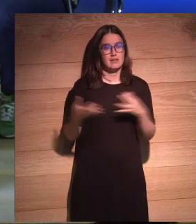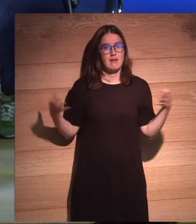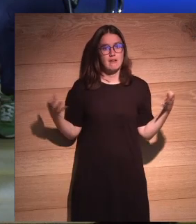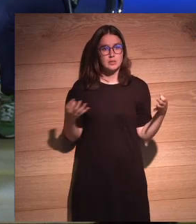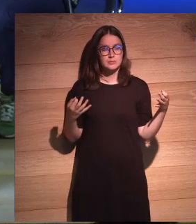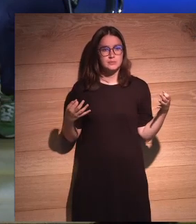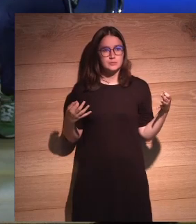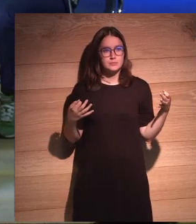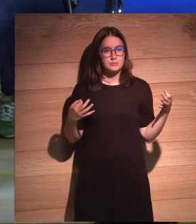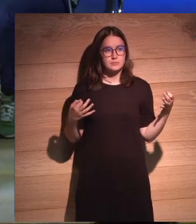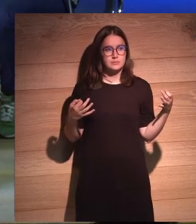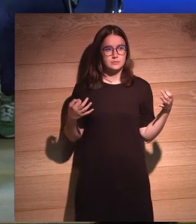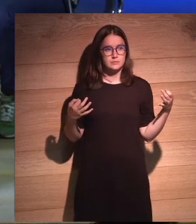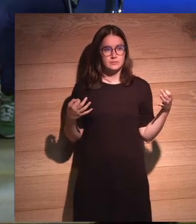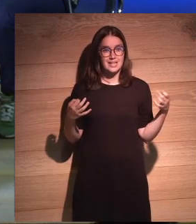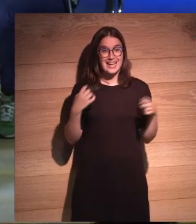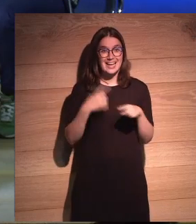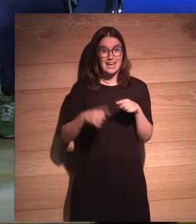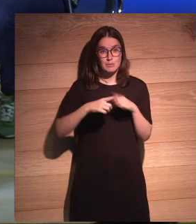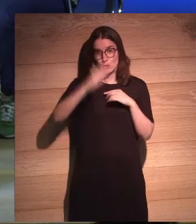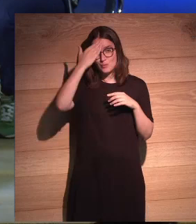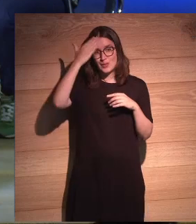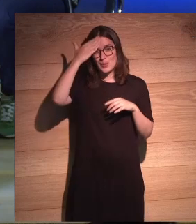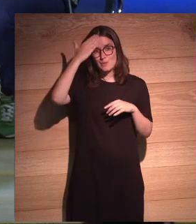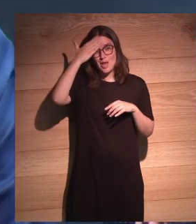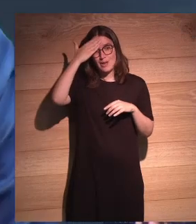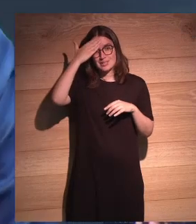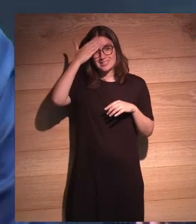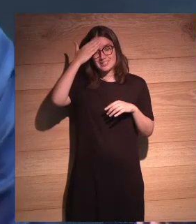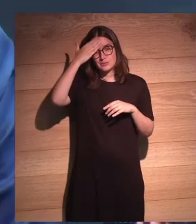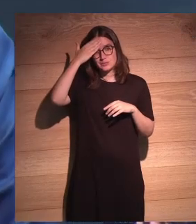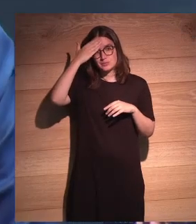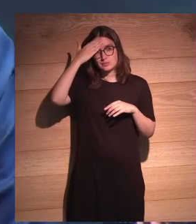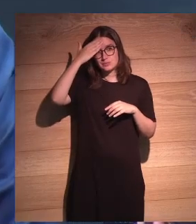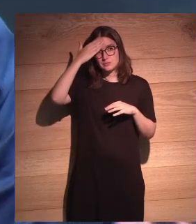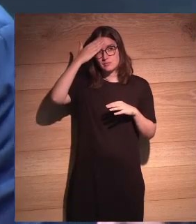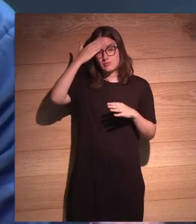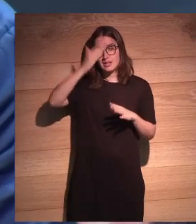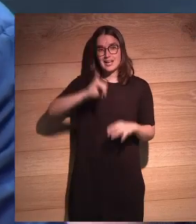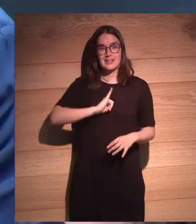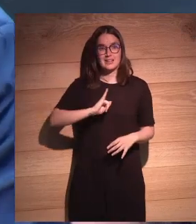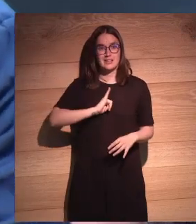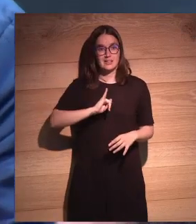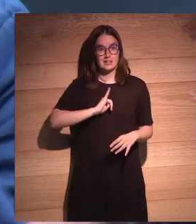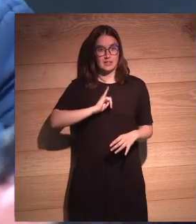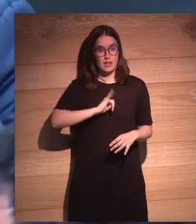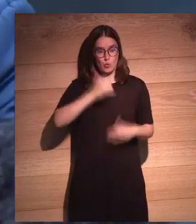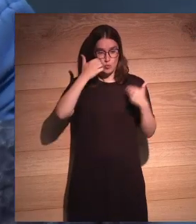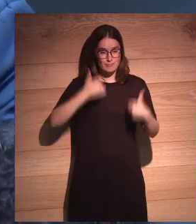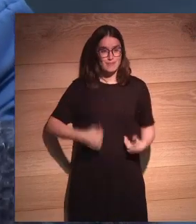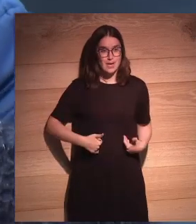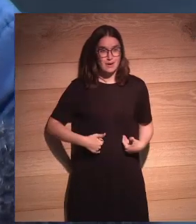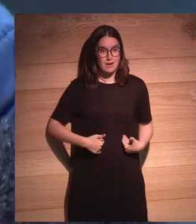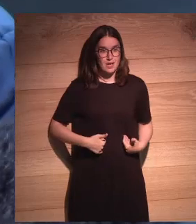creo que elementos centrales de la identidad cognitiva humana, que no